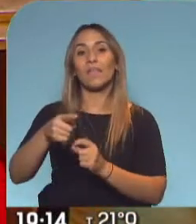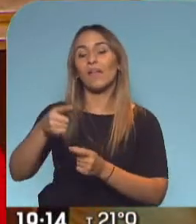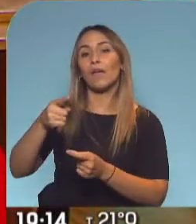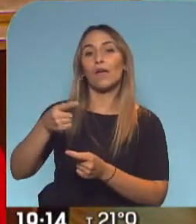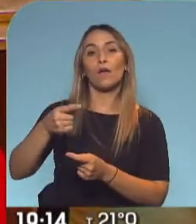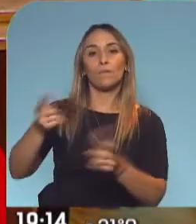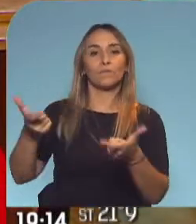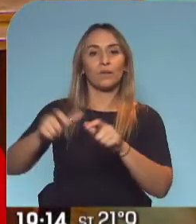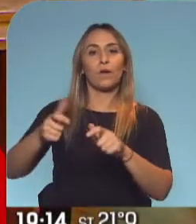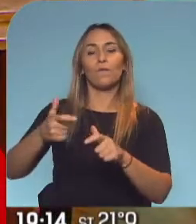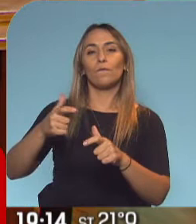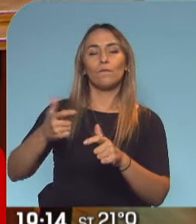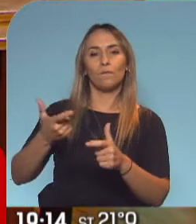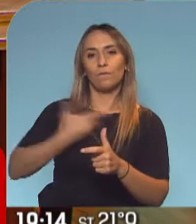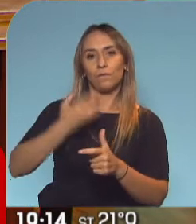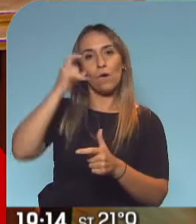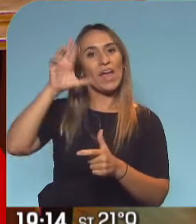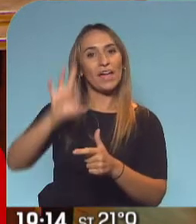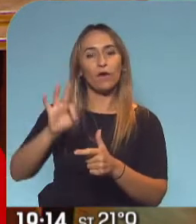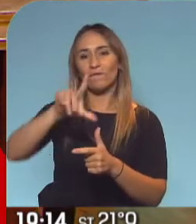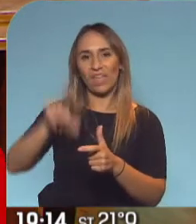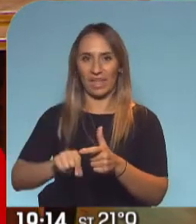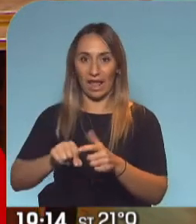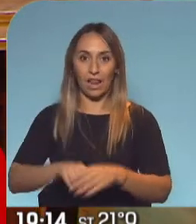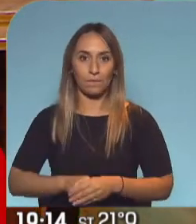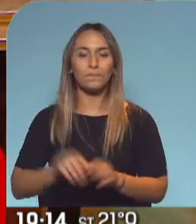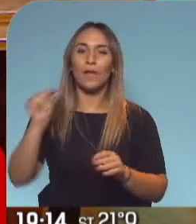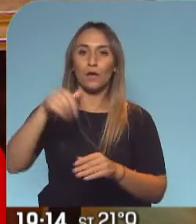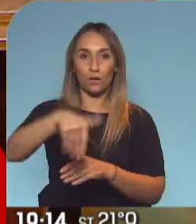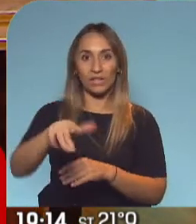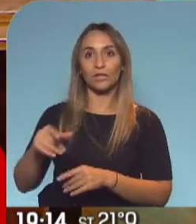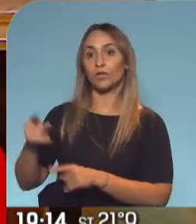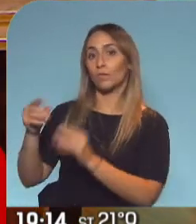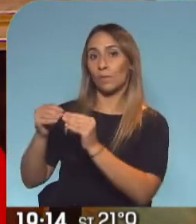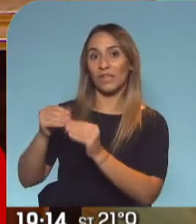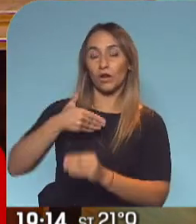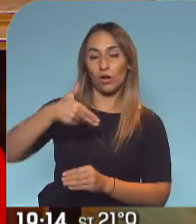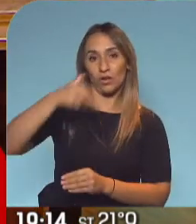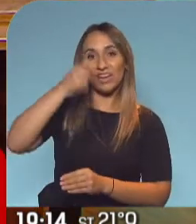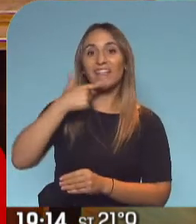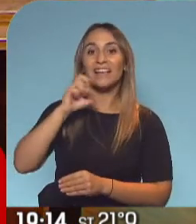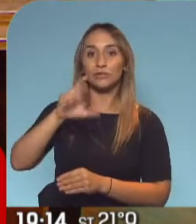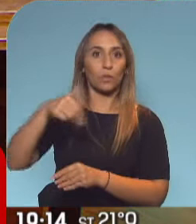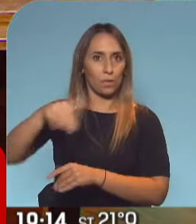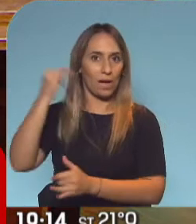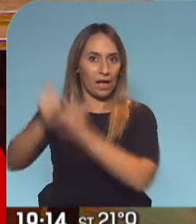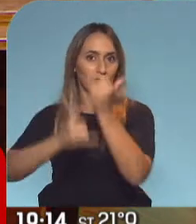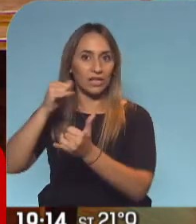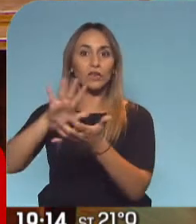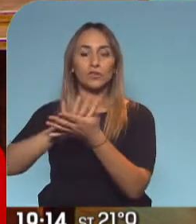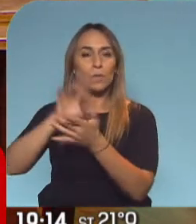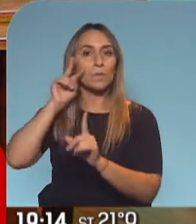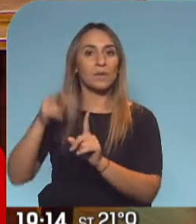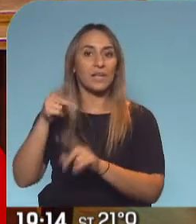a Martín Soria en declaraciones en Radio 10. Ahora Néstor nos cuenta también qué es lo que puede venir en materia de justicia, tantos frentes abiertos en